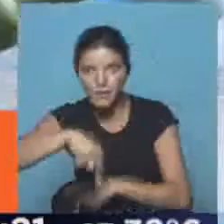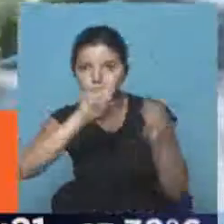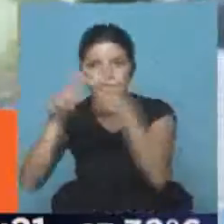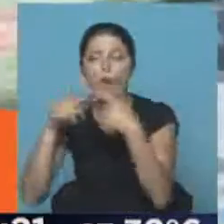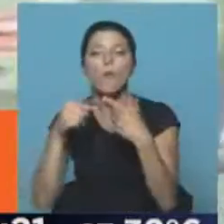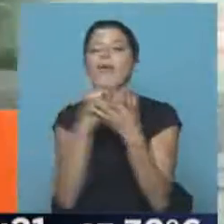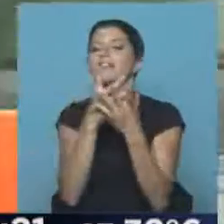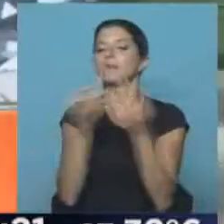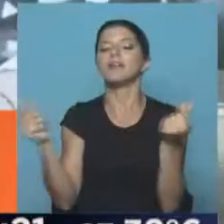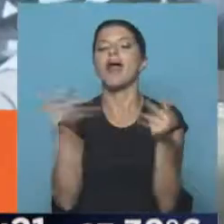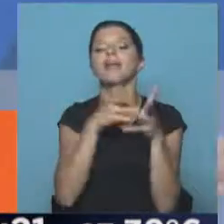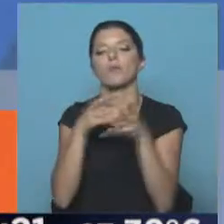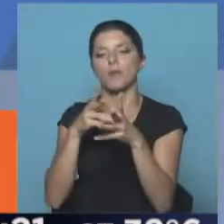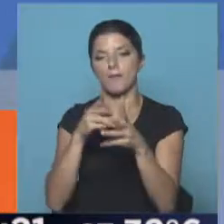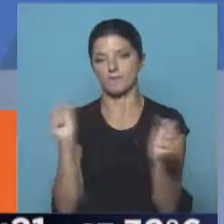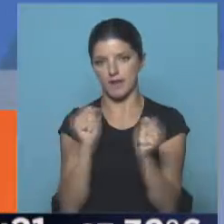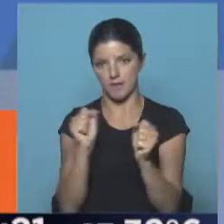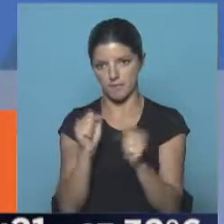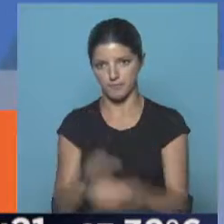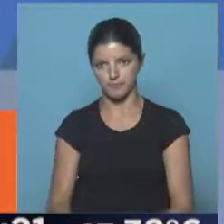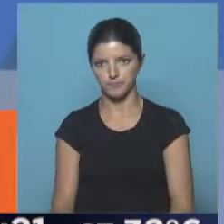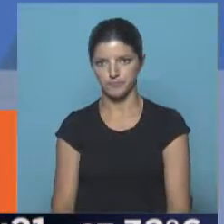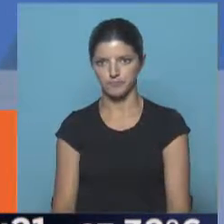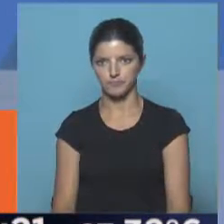de la Segunda Guerra Mundial.